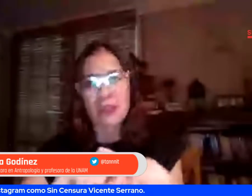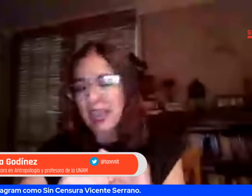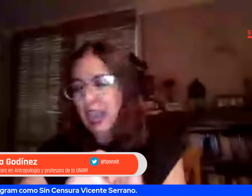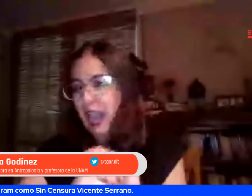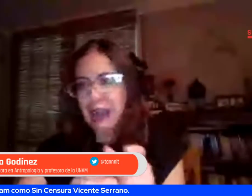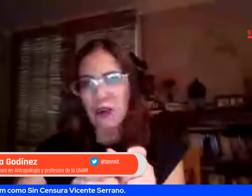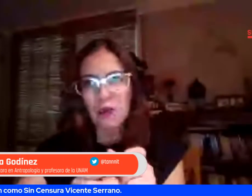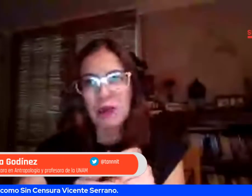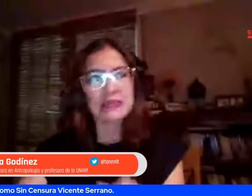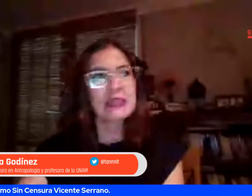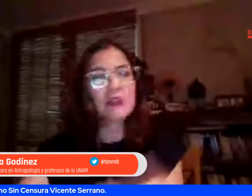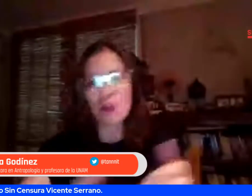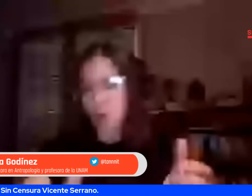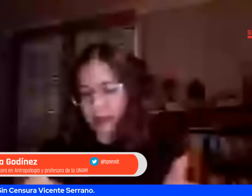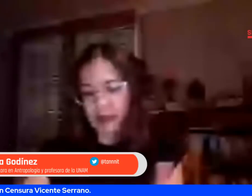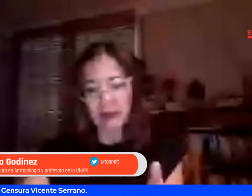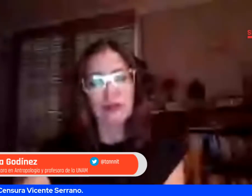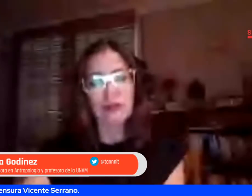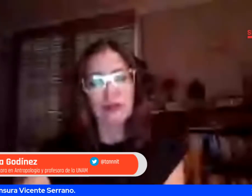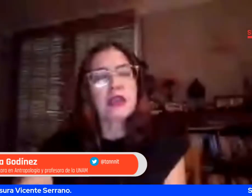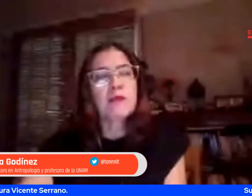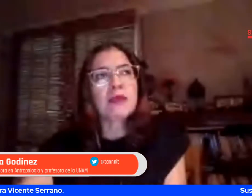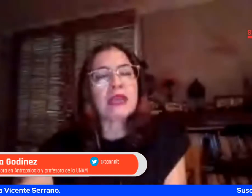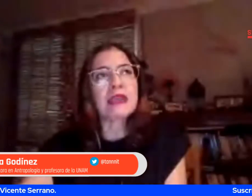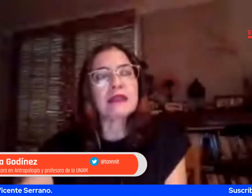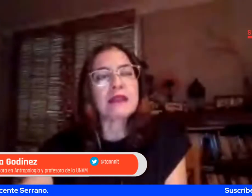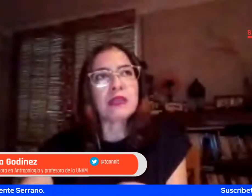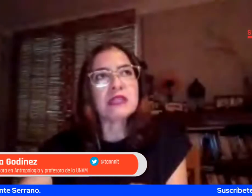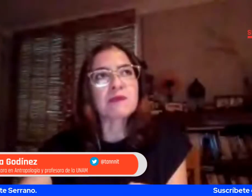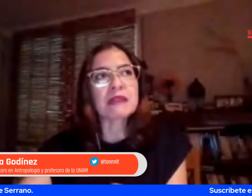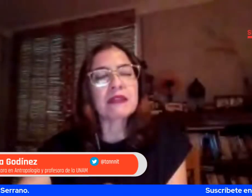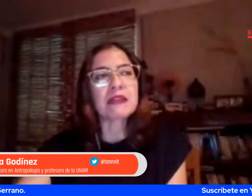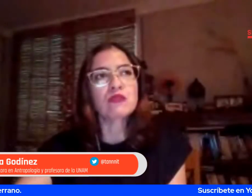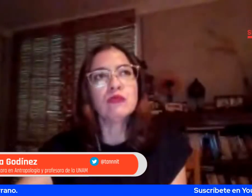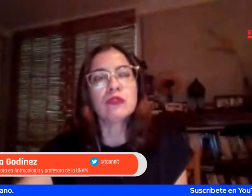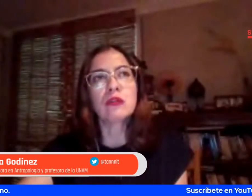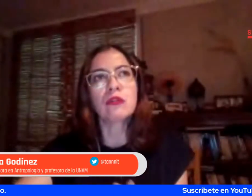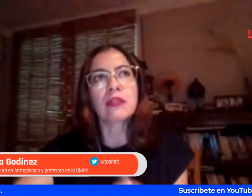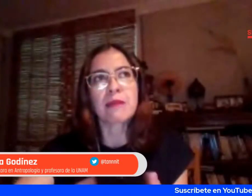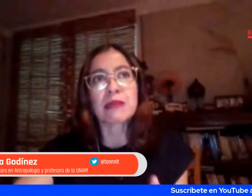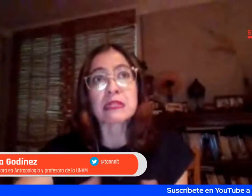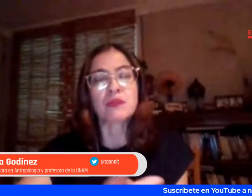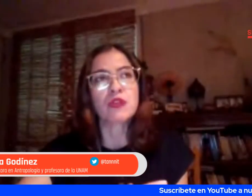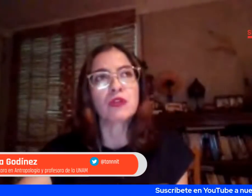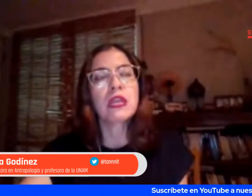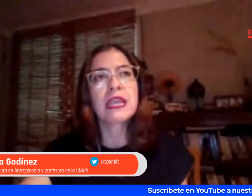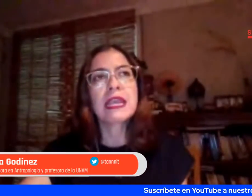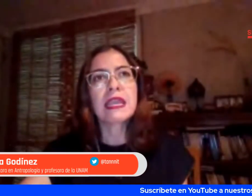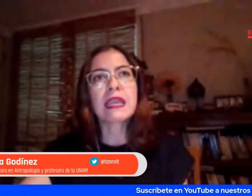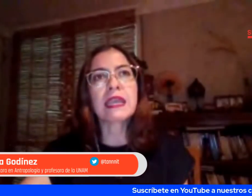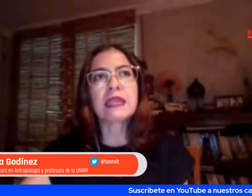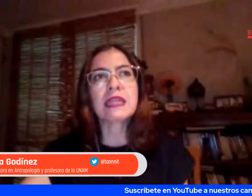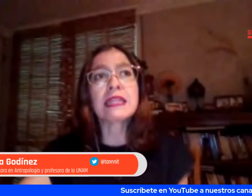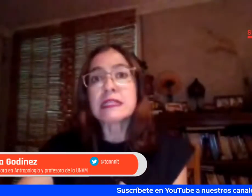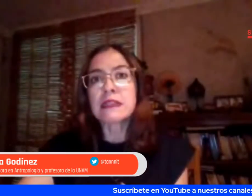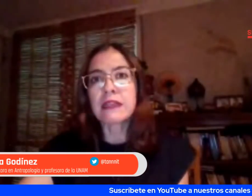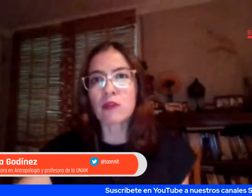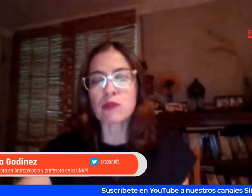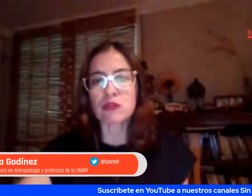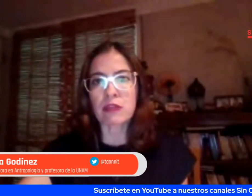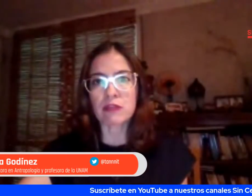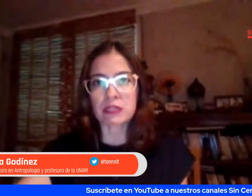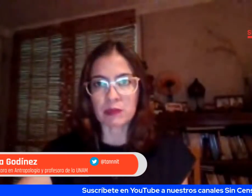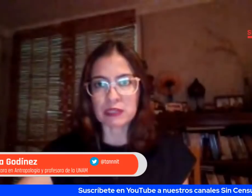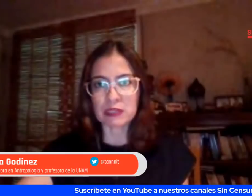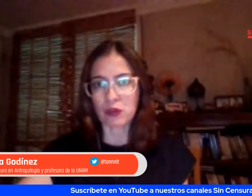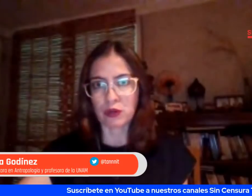estos en donde algo pase, como ayer, ¿no? También es parte del asunto, ¿no?, de la percepción, de decir que